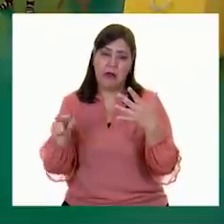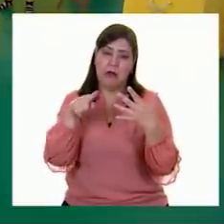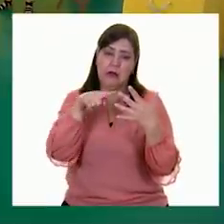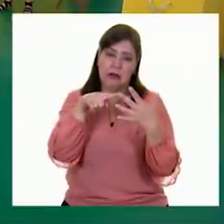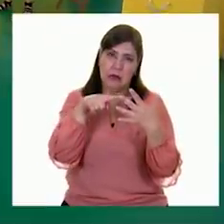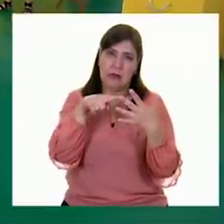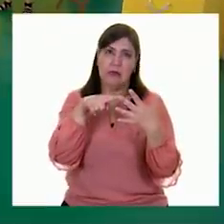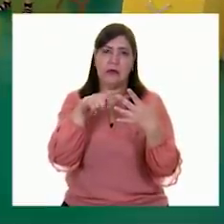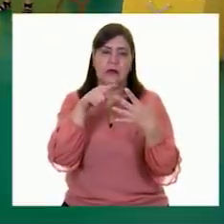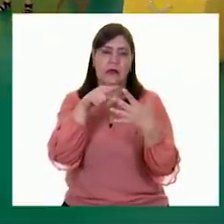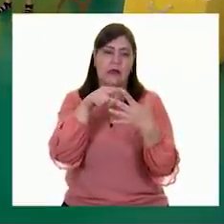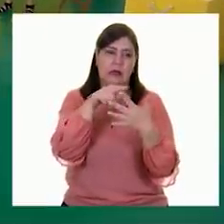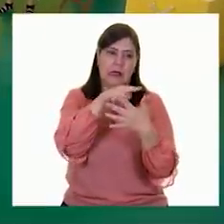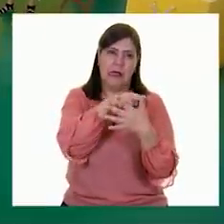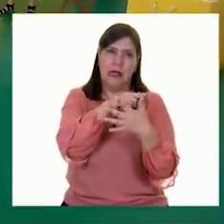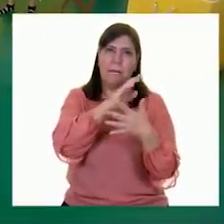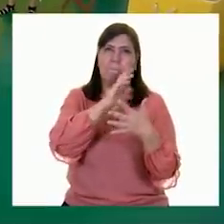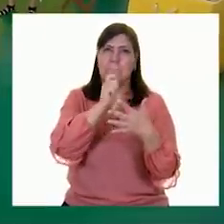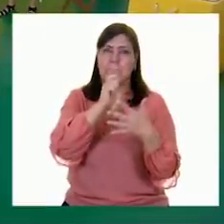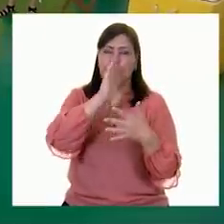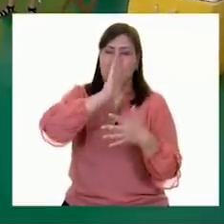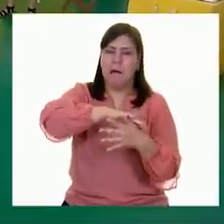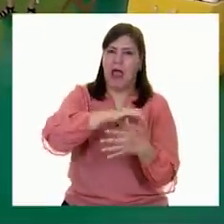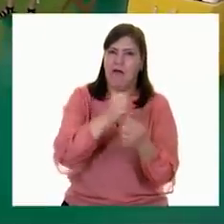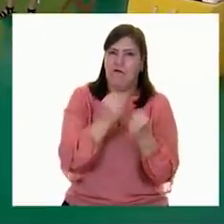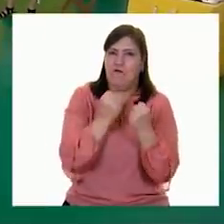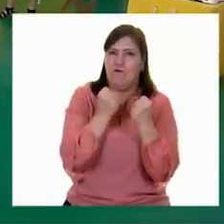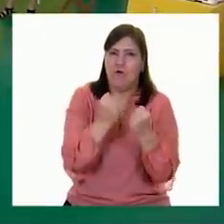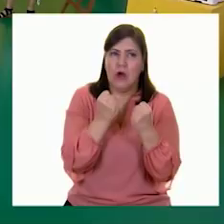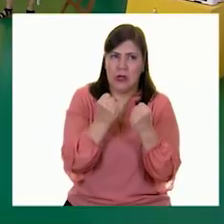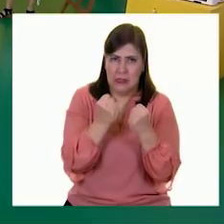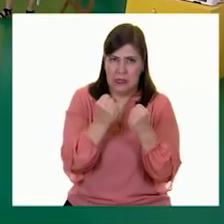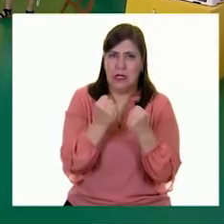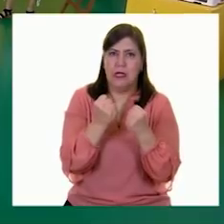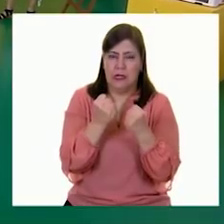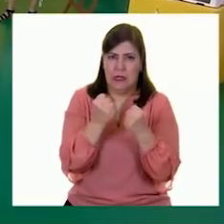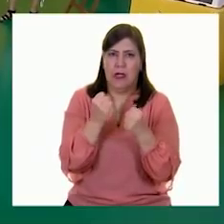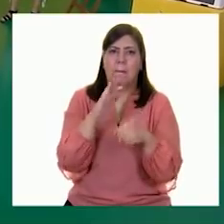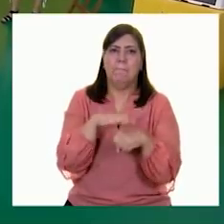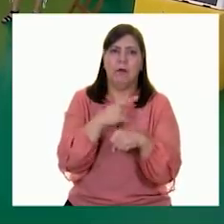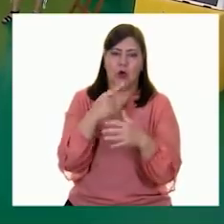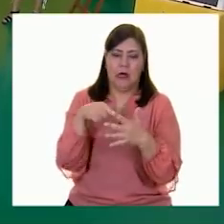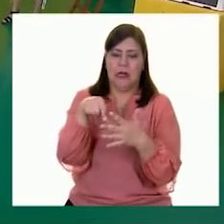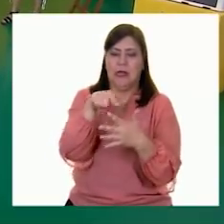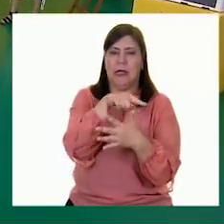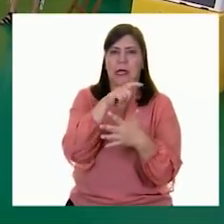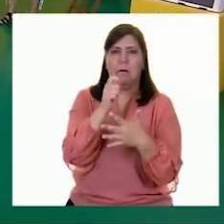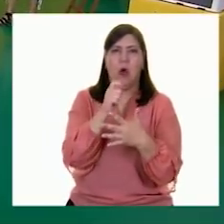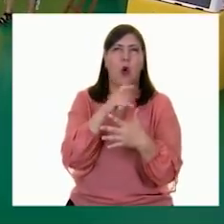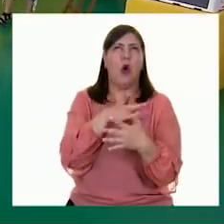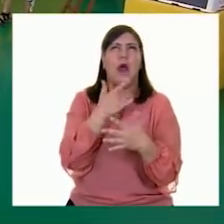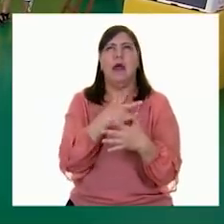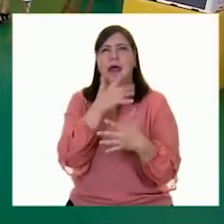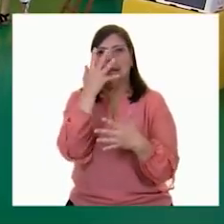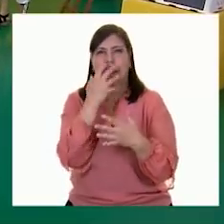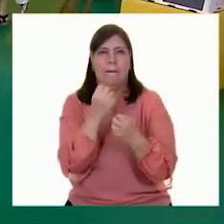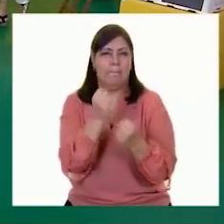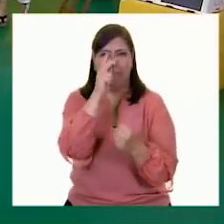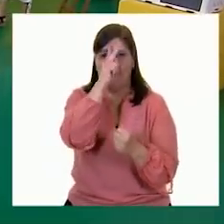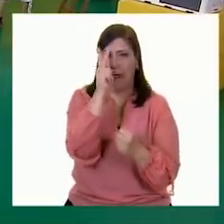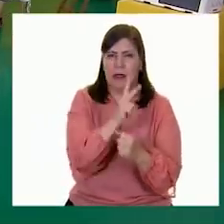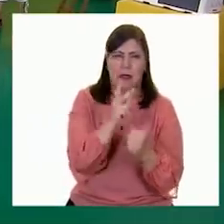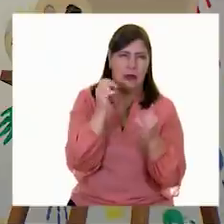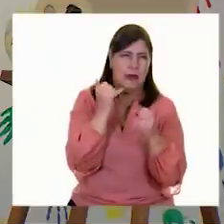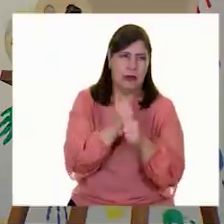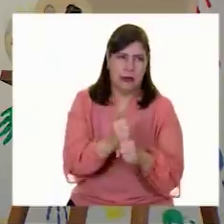últimas dos estarían en el pico más alto de la estrella, porque son de intensidad alta, ¿cierto?